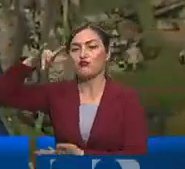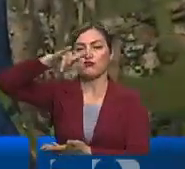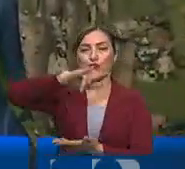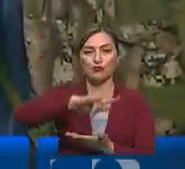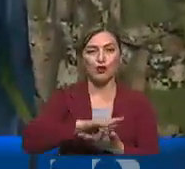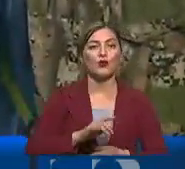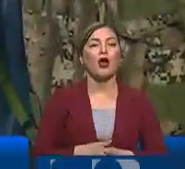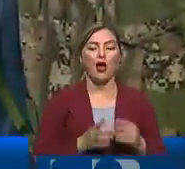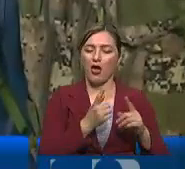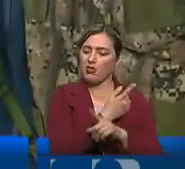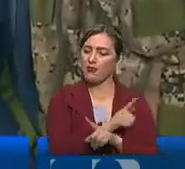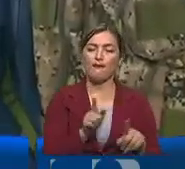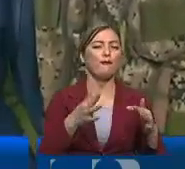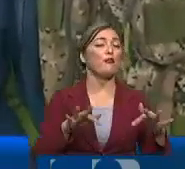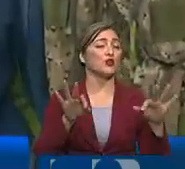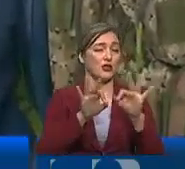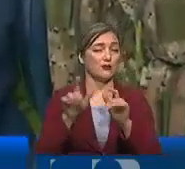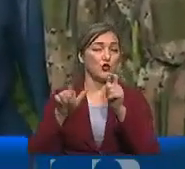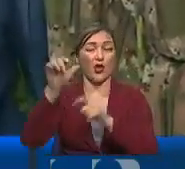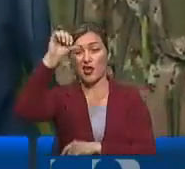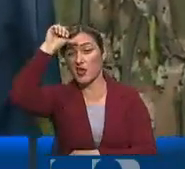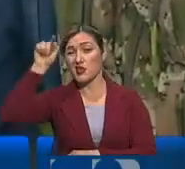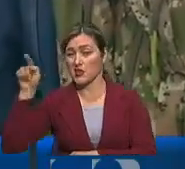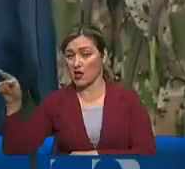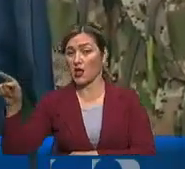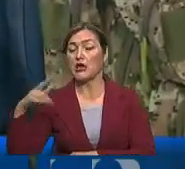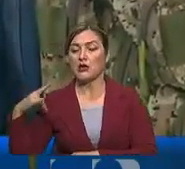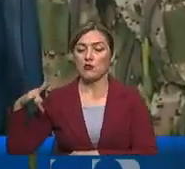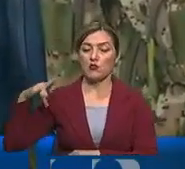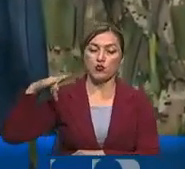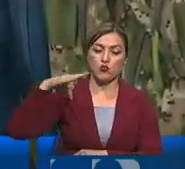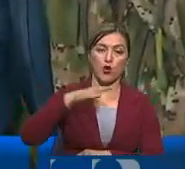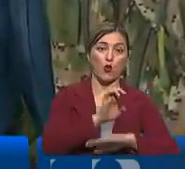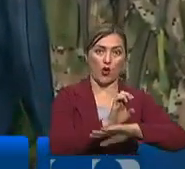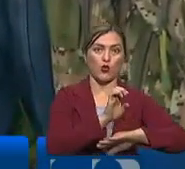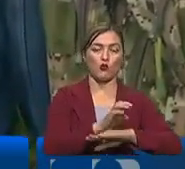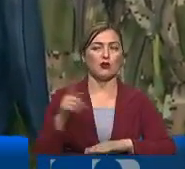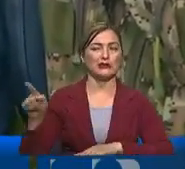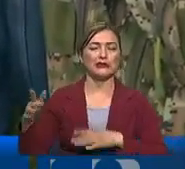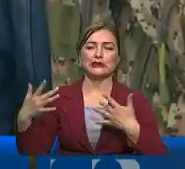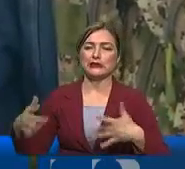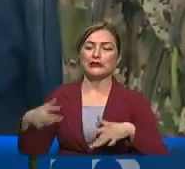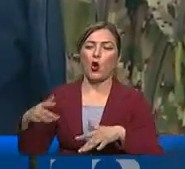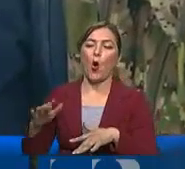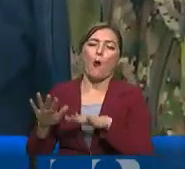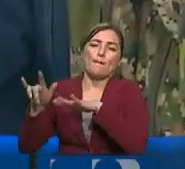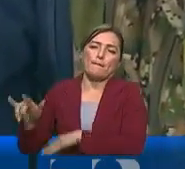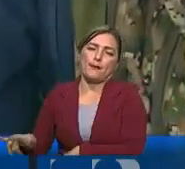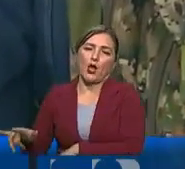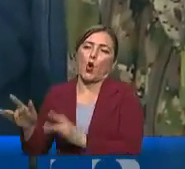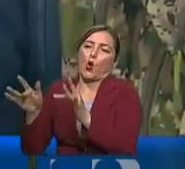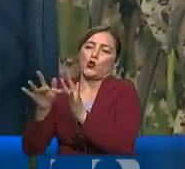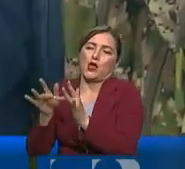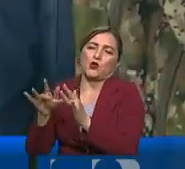hay una diferencia importante para las personas que hayan originado su viaje en la India, que hayan realizado algún tipo de tránsito o conexión en la